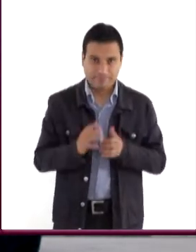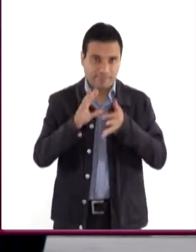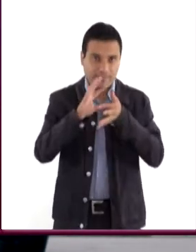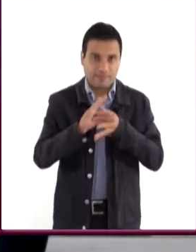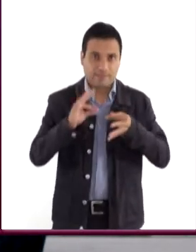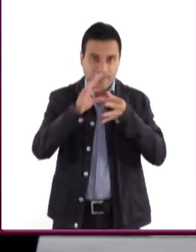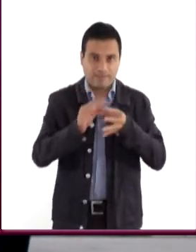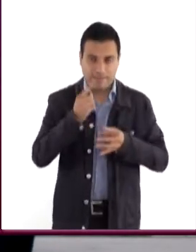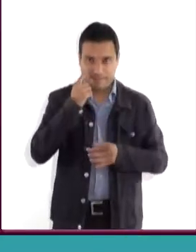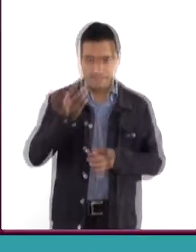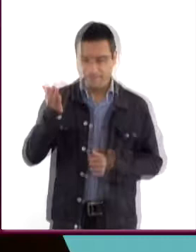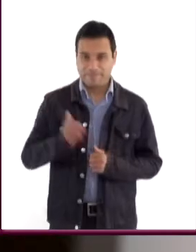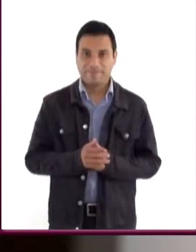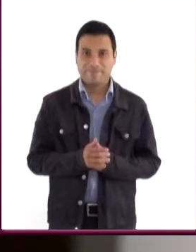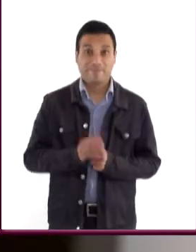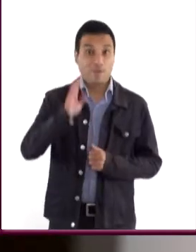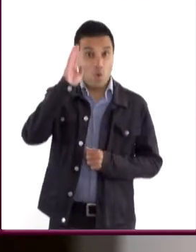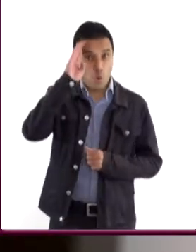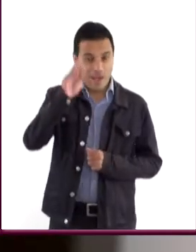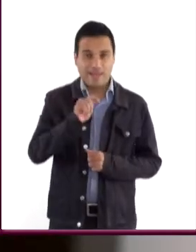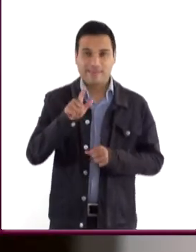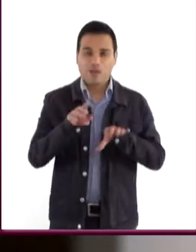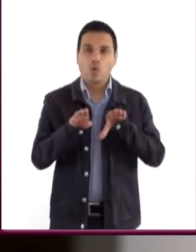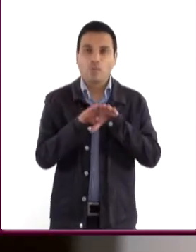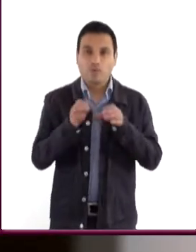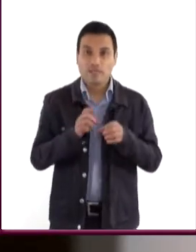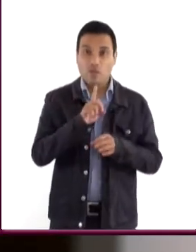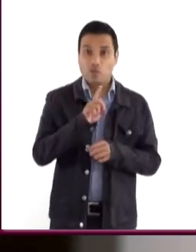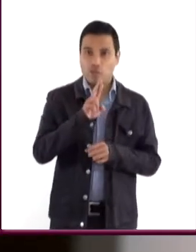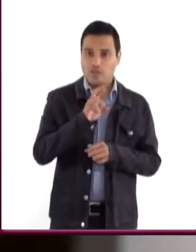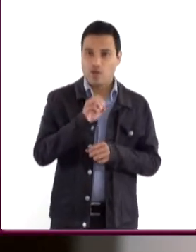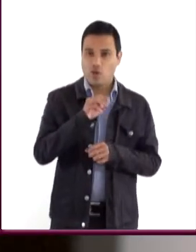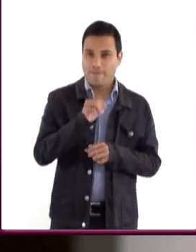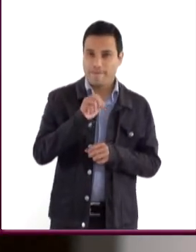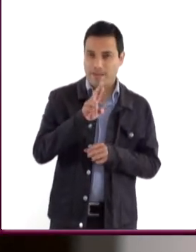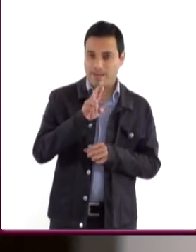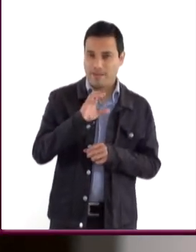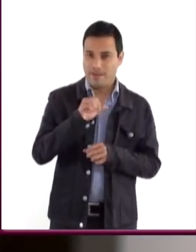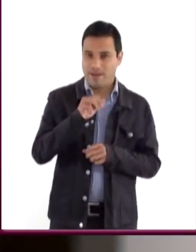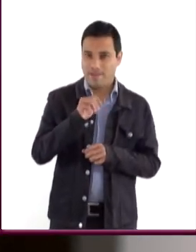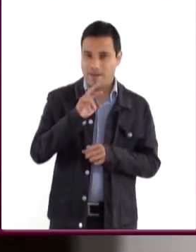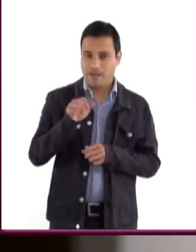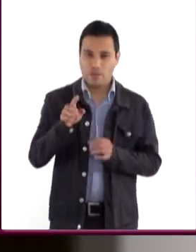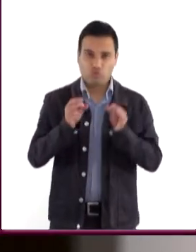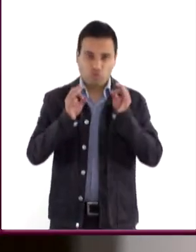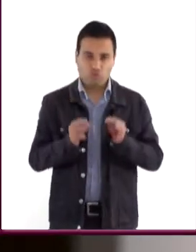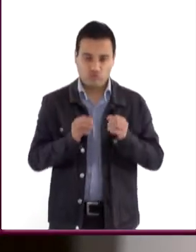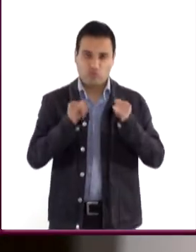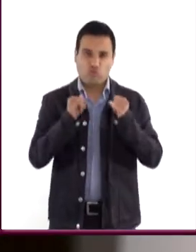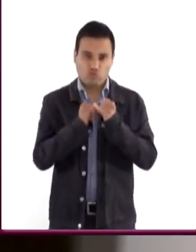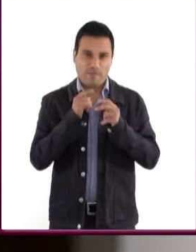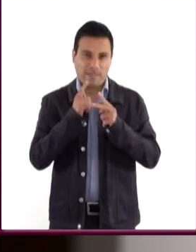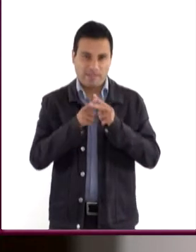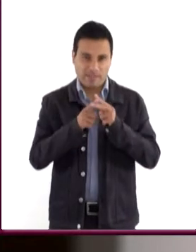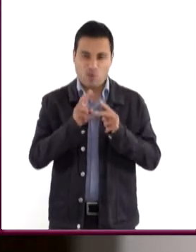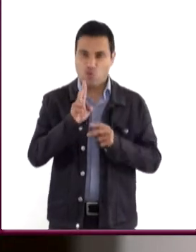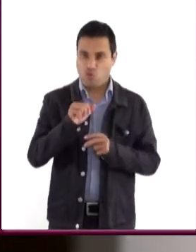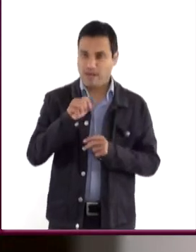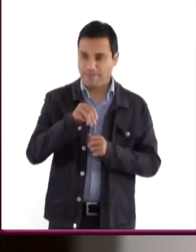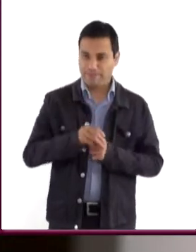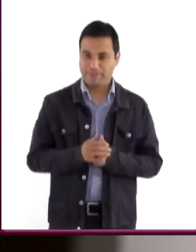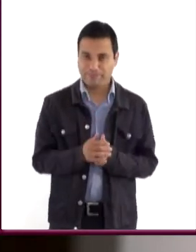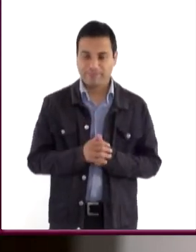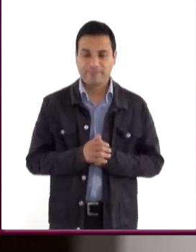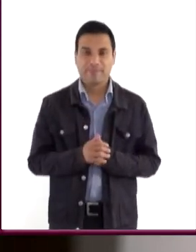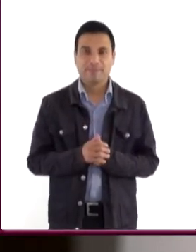¿Vamos? Adelante. Hola, ¿qué tal? Estamos con el doctor Omar Antolín Camarena, quien trabaja en el Instituto de Matemáticas de la Universidad